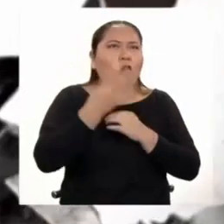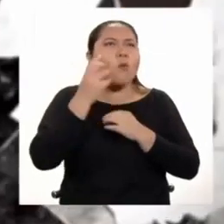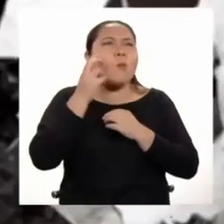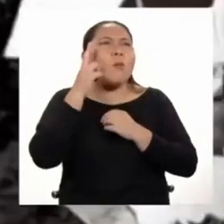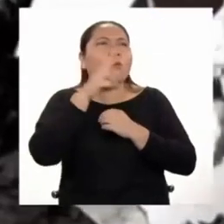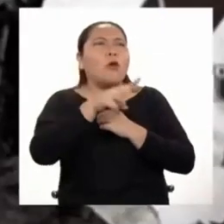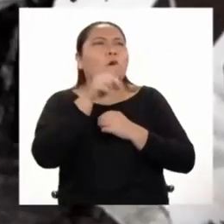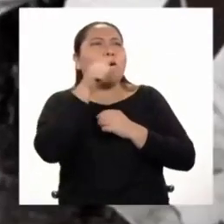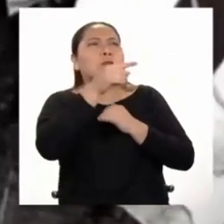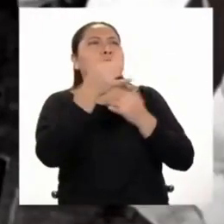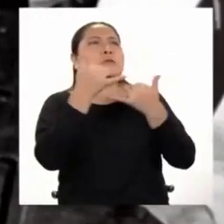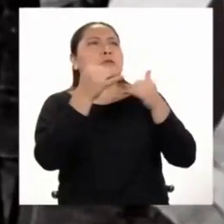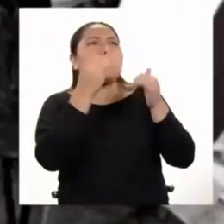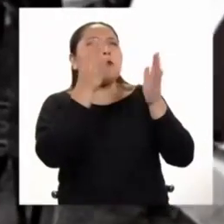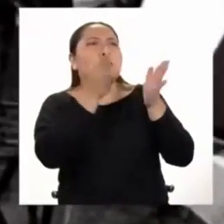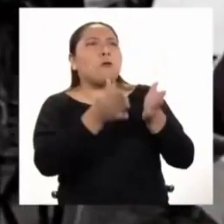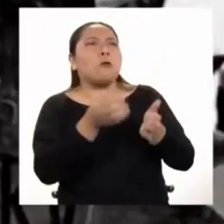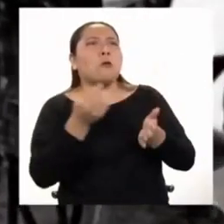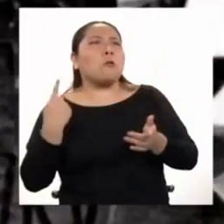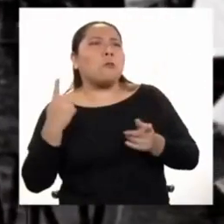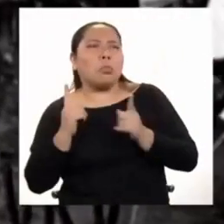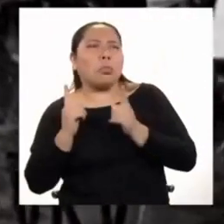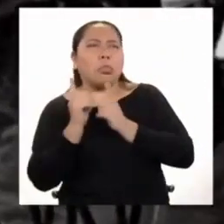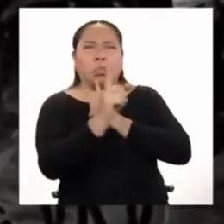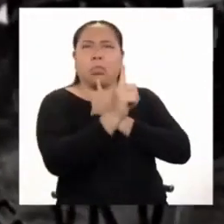¿no?